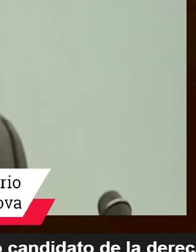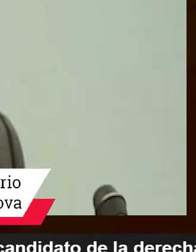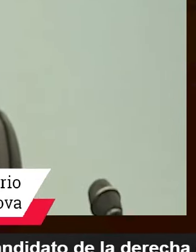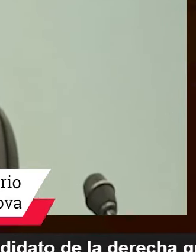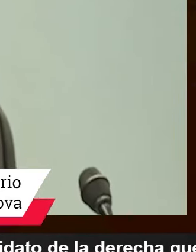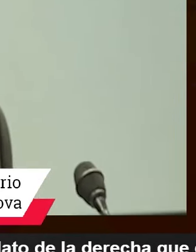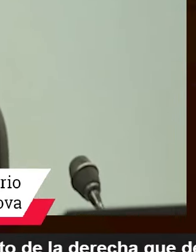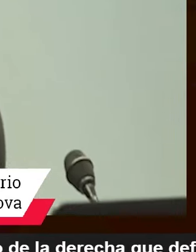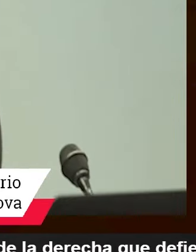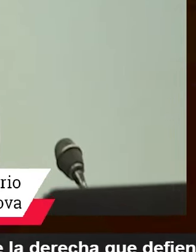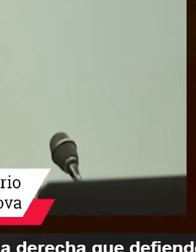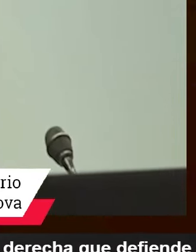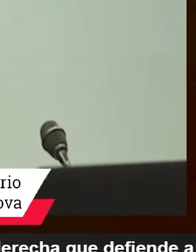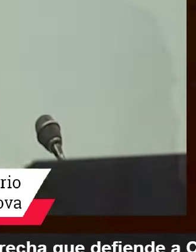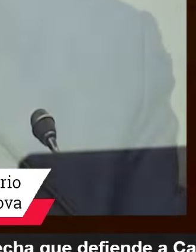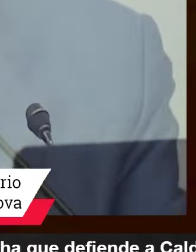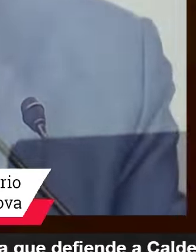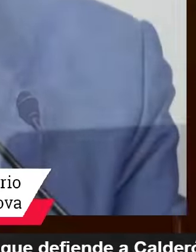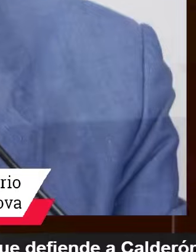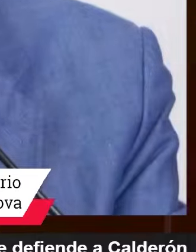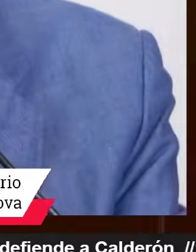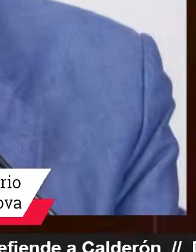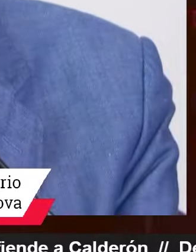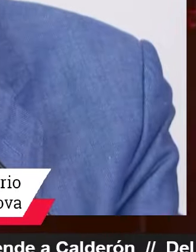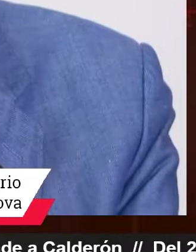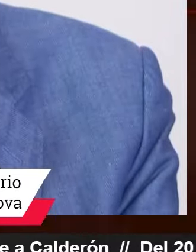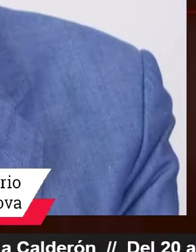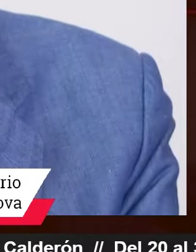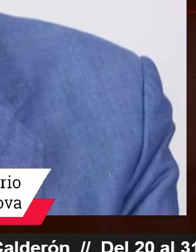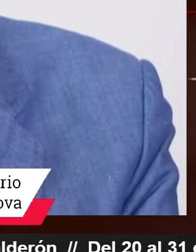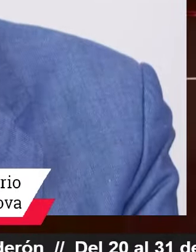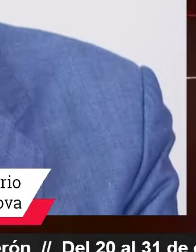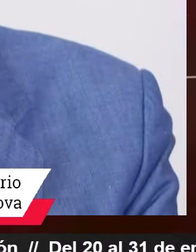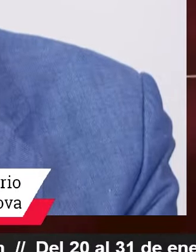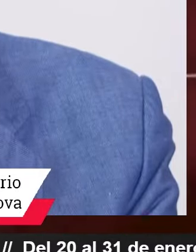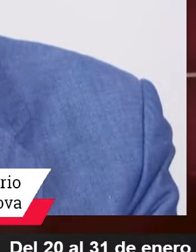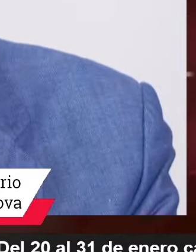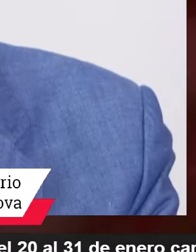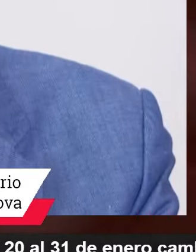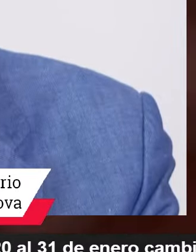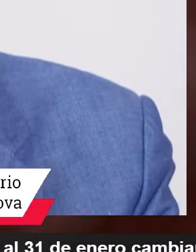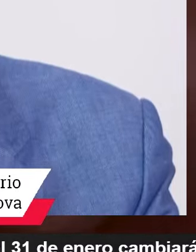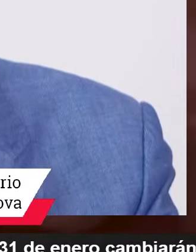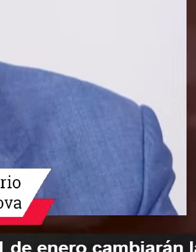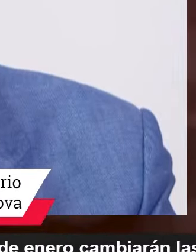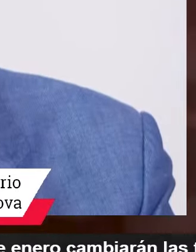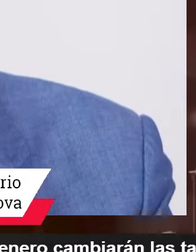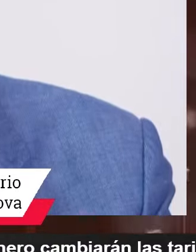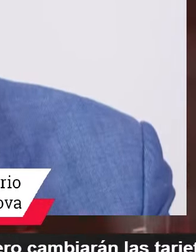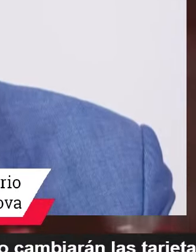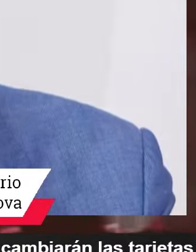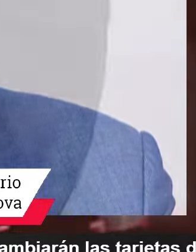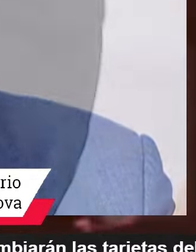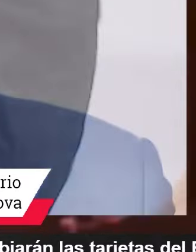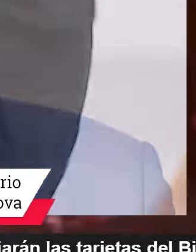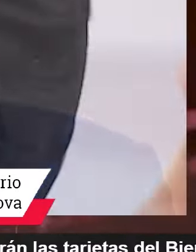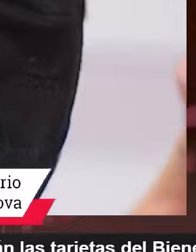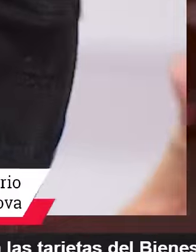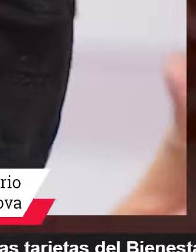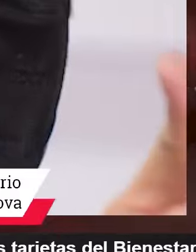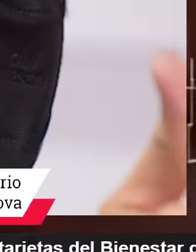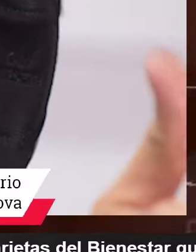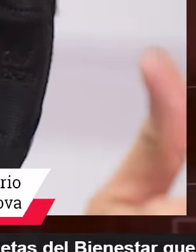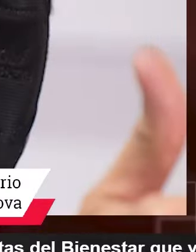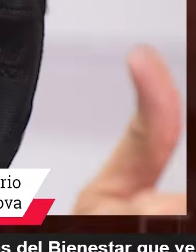millones de pesos a las organizaciones que observaron los comicios 20.8 millones a universidades mientras que